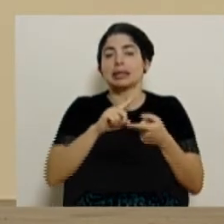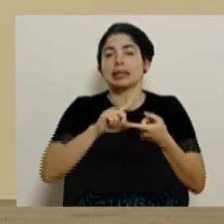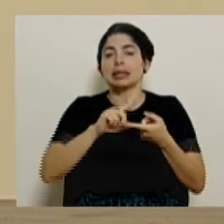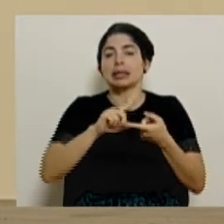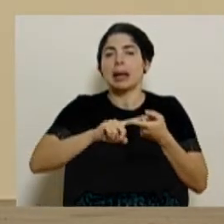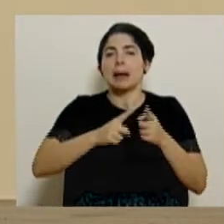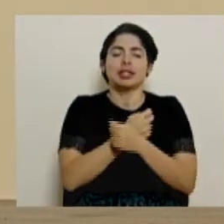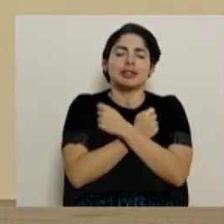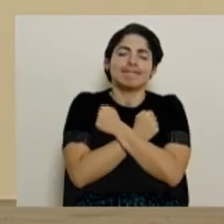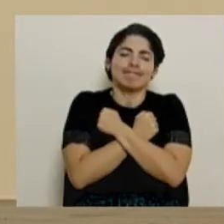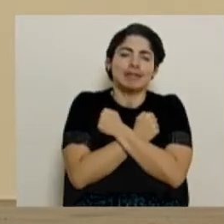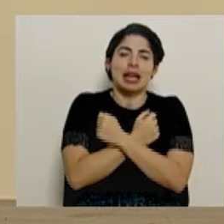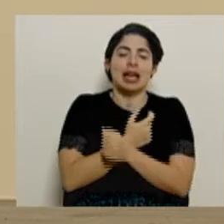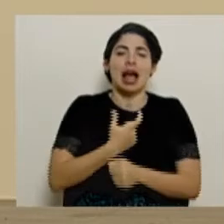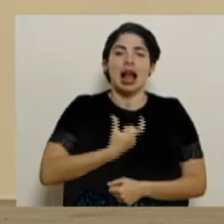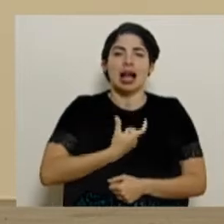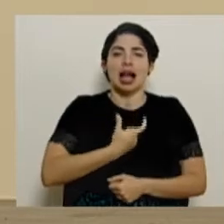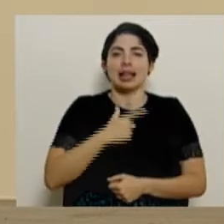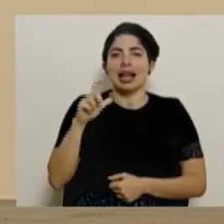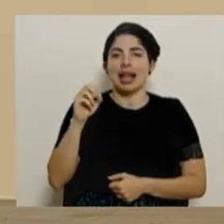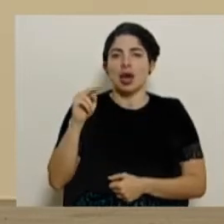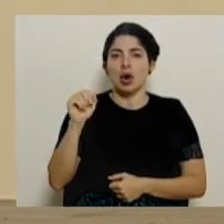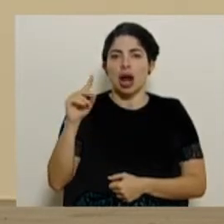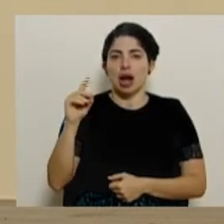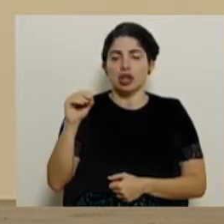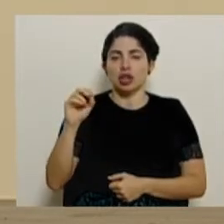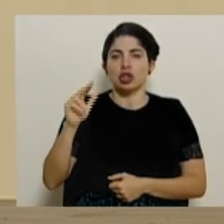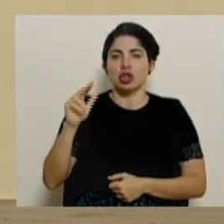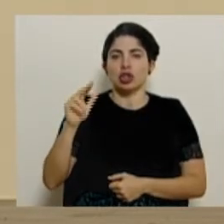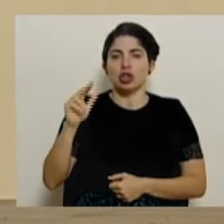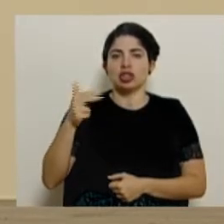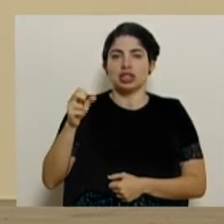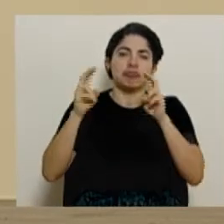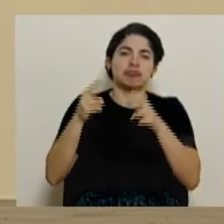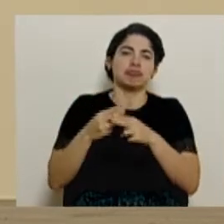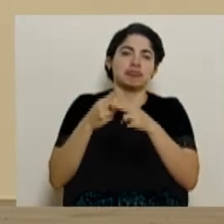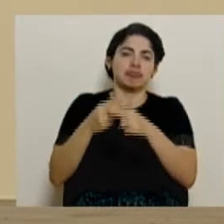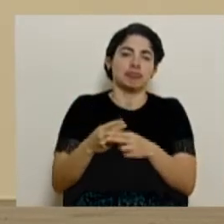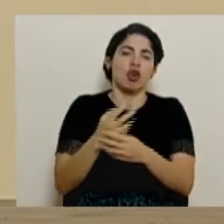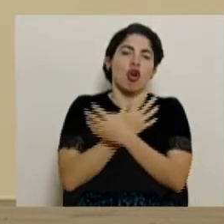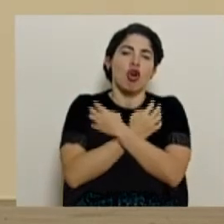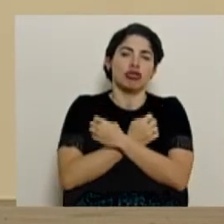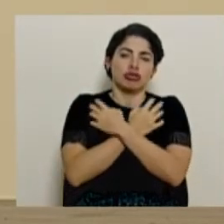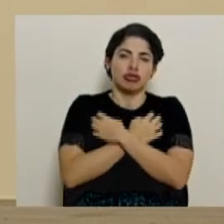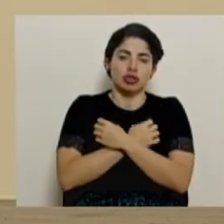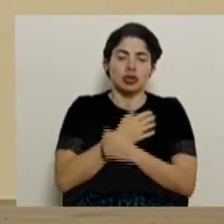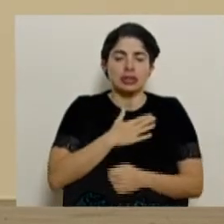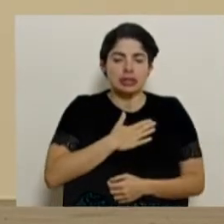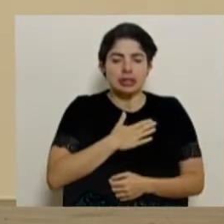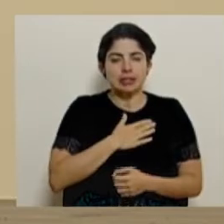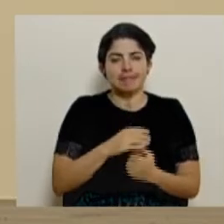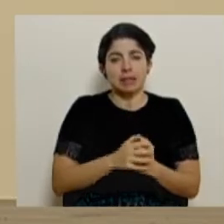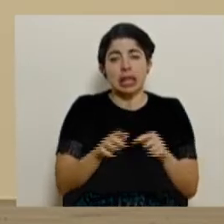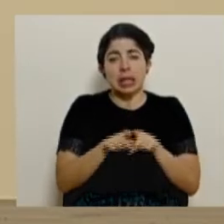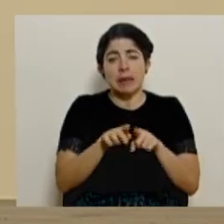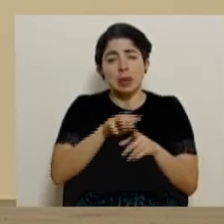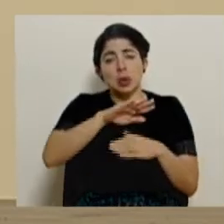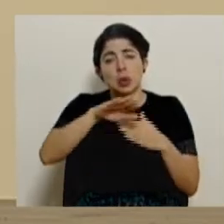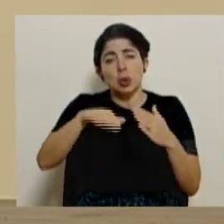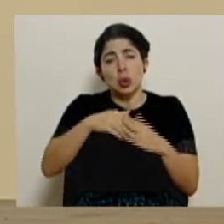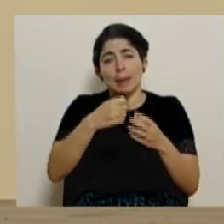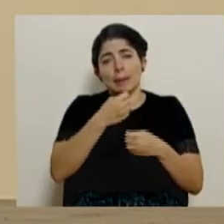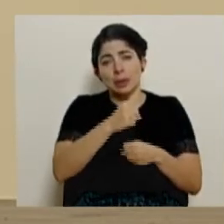nuestro alcalde Leonardo Chacón Porras, cariñosamente Oso, a todo el régimen